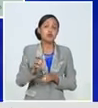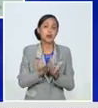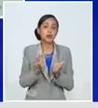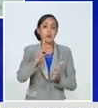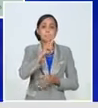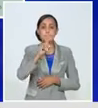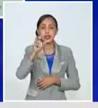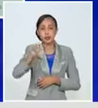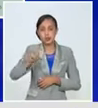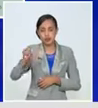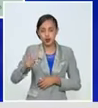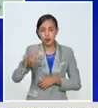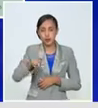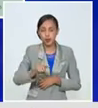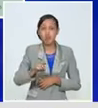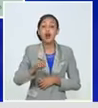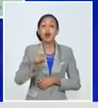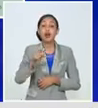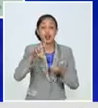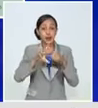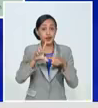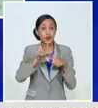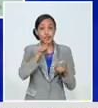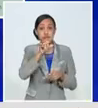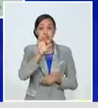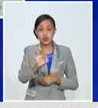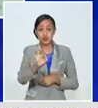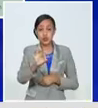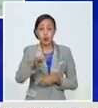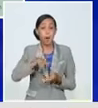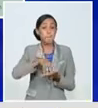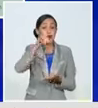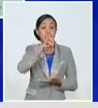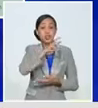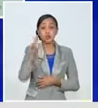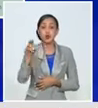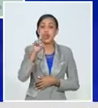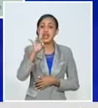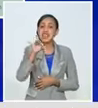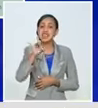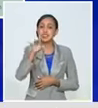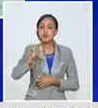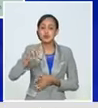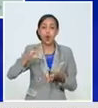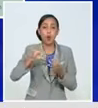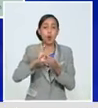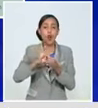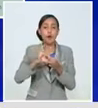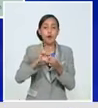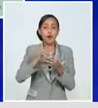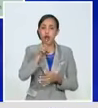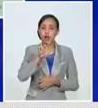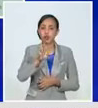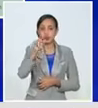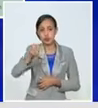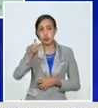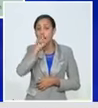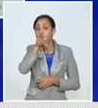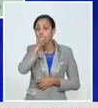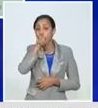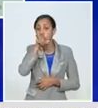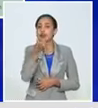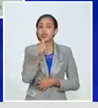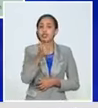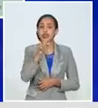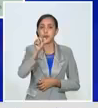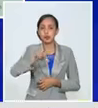18, Plaza de la Revolución 15, Guanabacoa 14 y Cotorro 10. Como